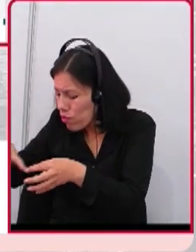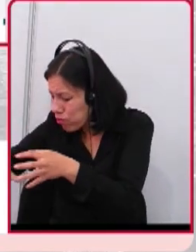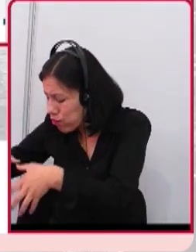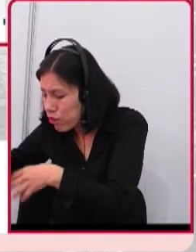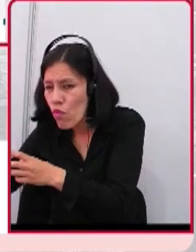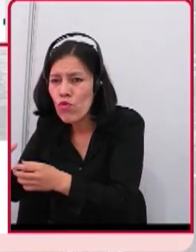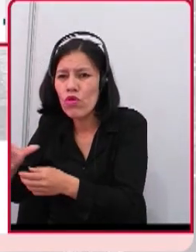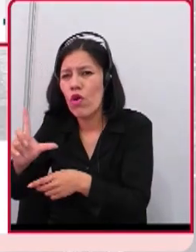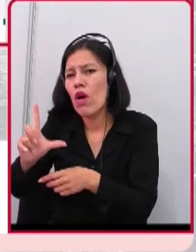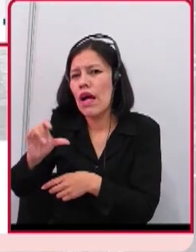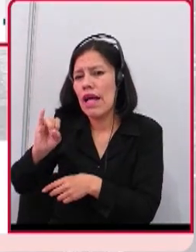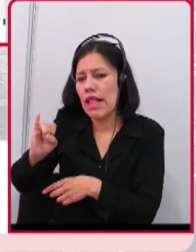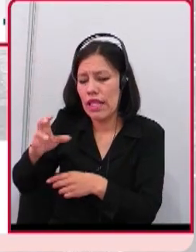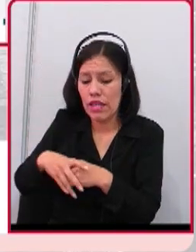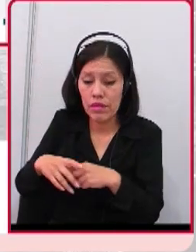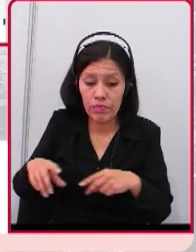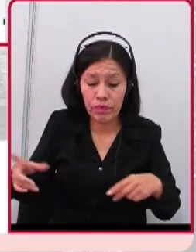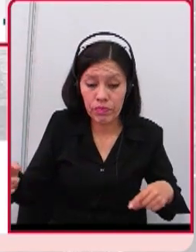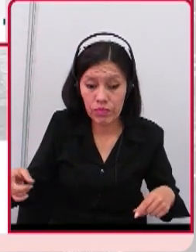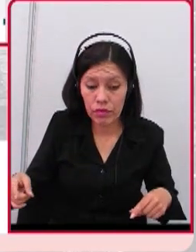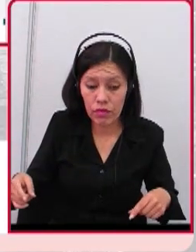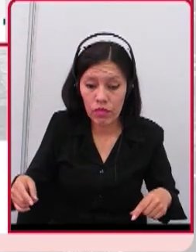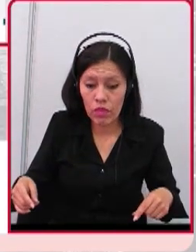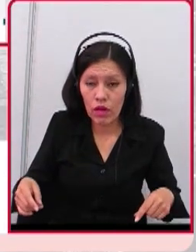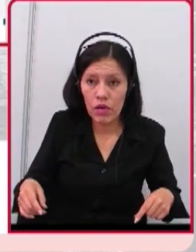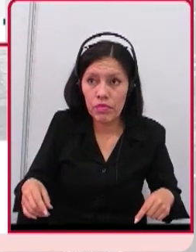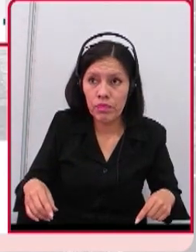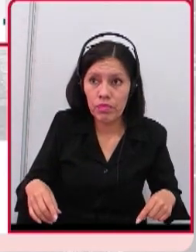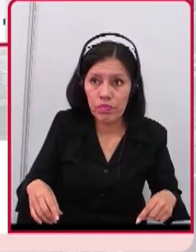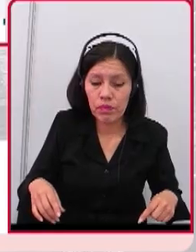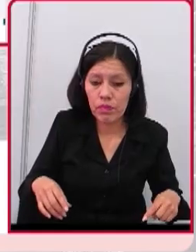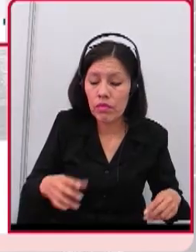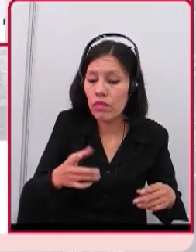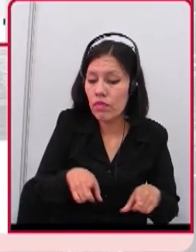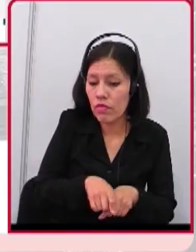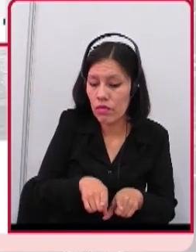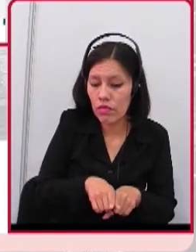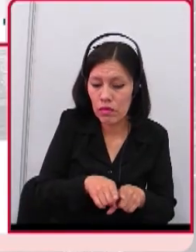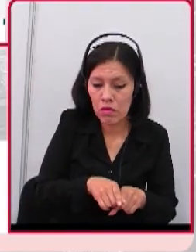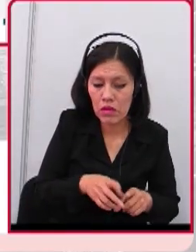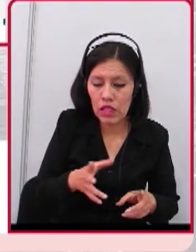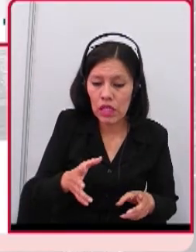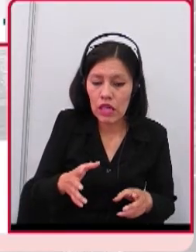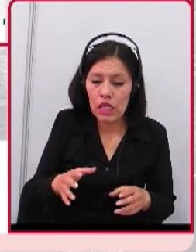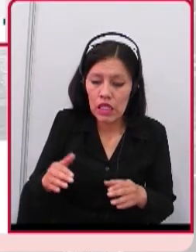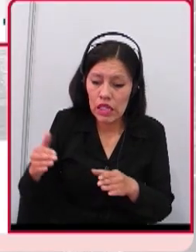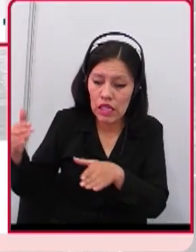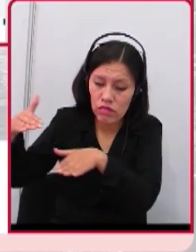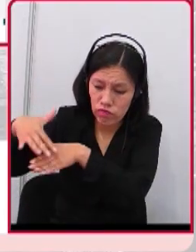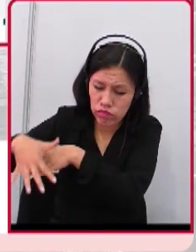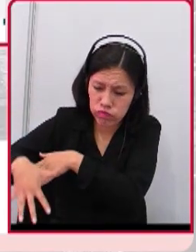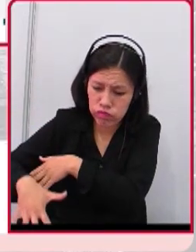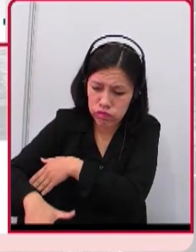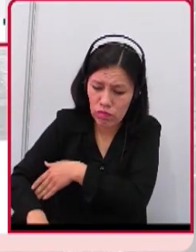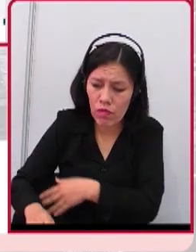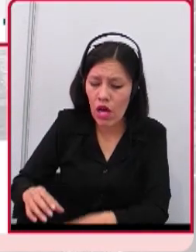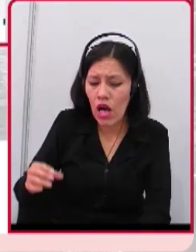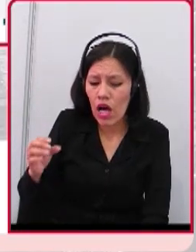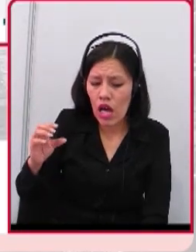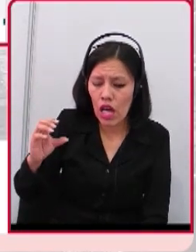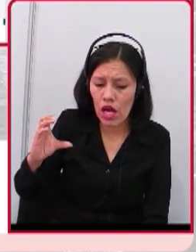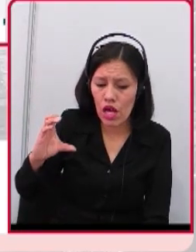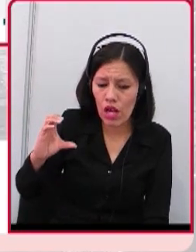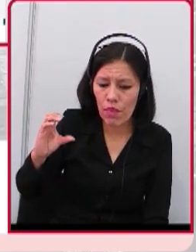del grupo Mitu, y en la parte y siguiendo tenemos lo que es la formación Pocobamba y Calera,